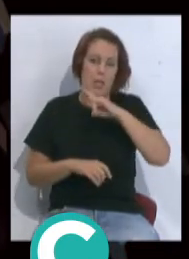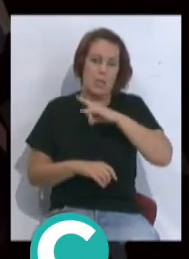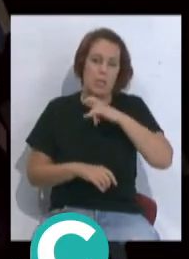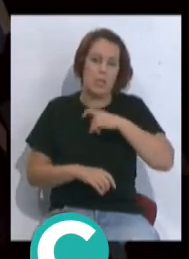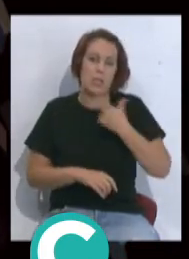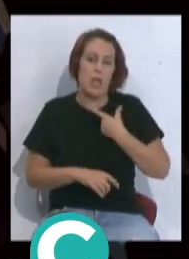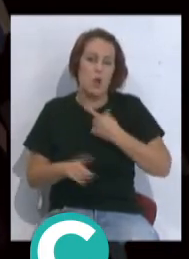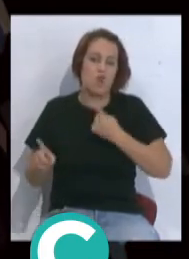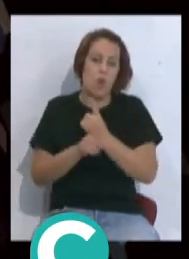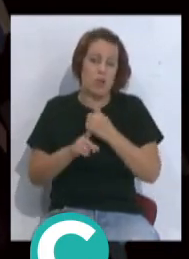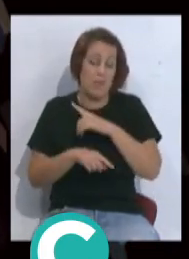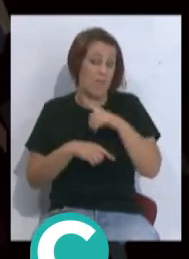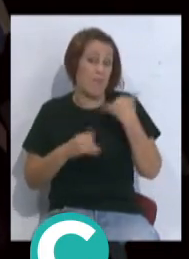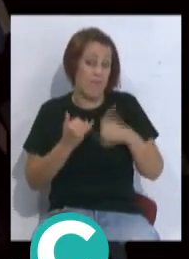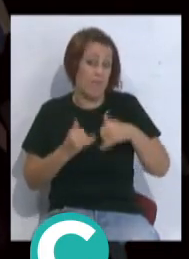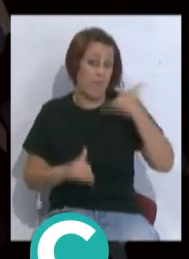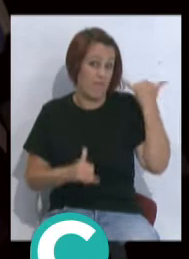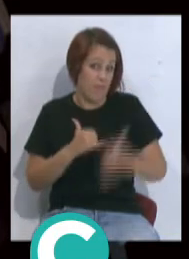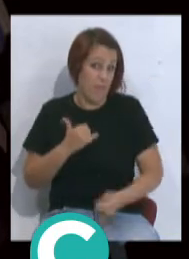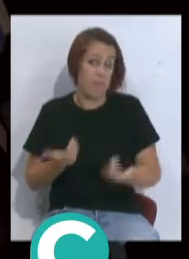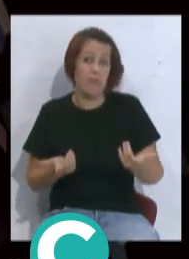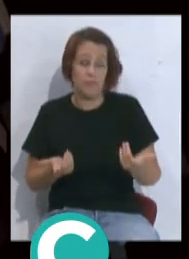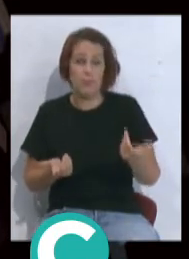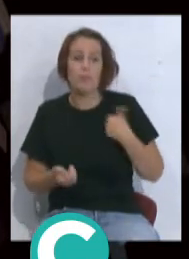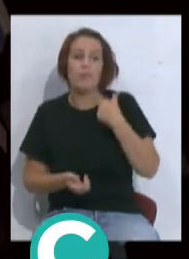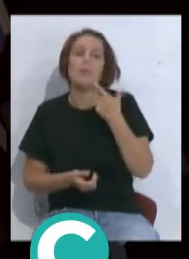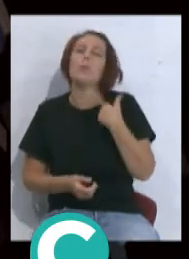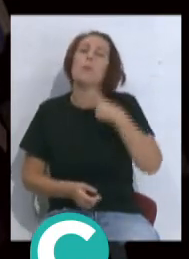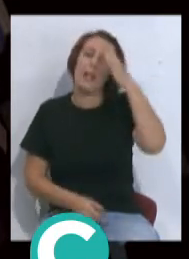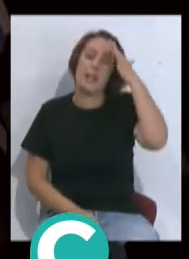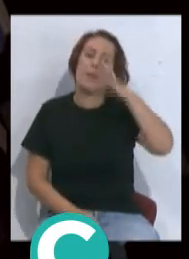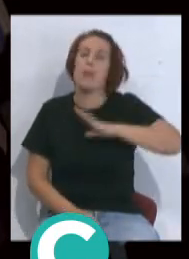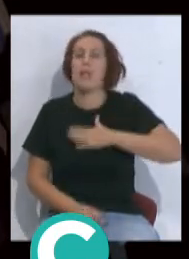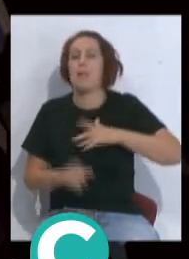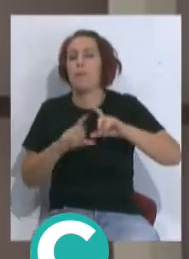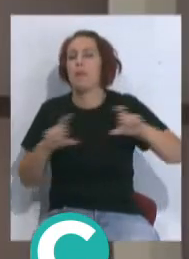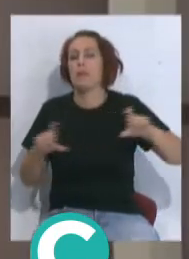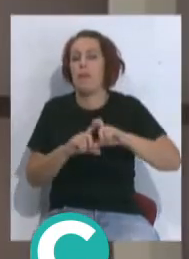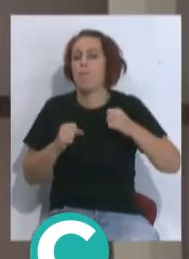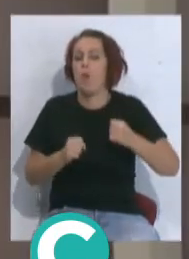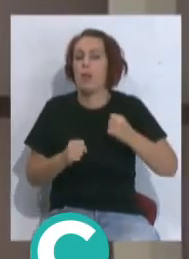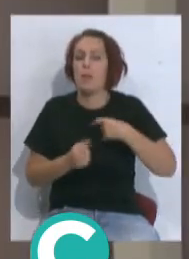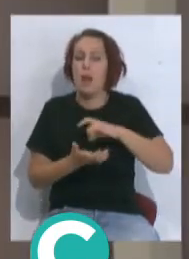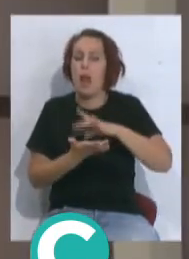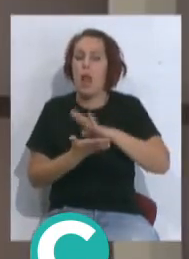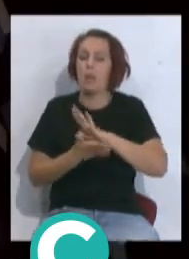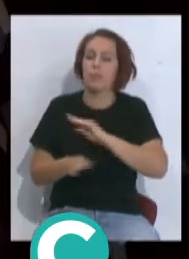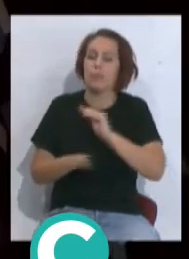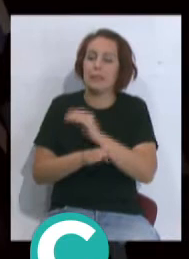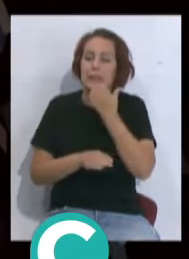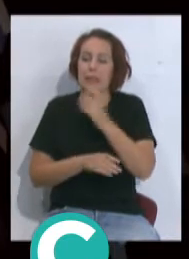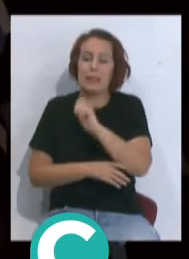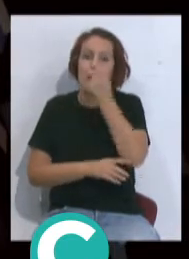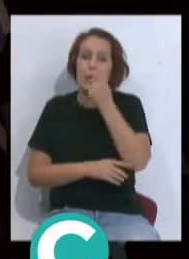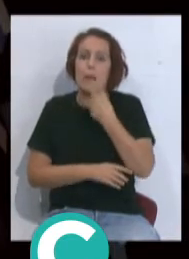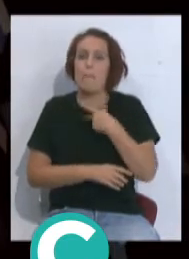momento en que te puede salir bien. O sea, nunca sabes, como decía Ali perfectamente, que mañana una empresa fuerte apueste por el concurso de Málaga y el que gane,